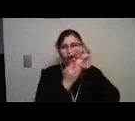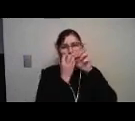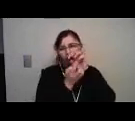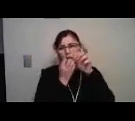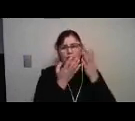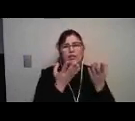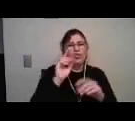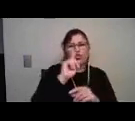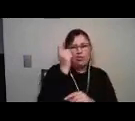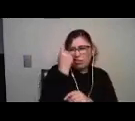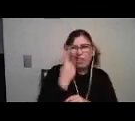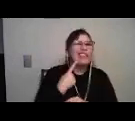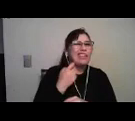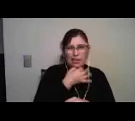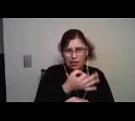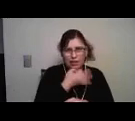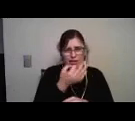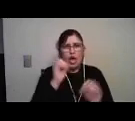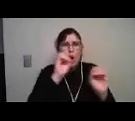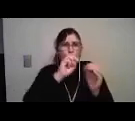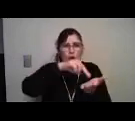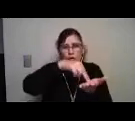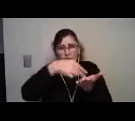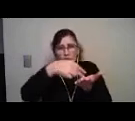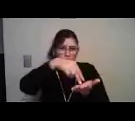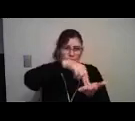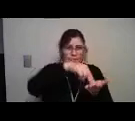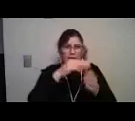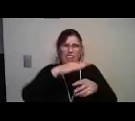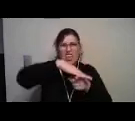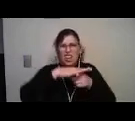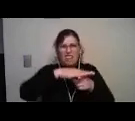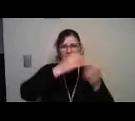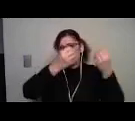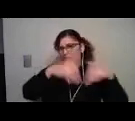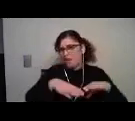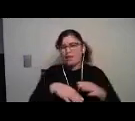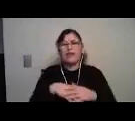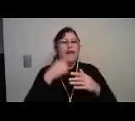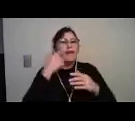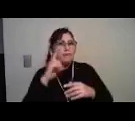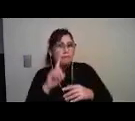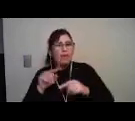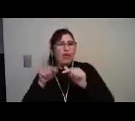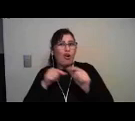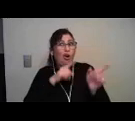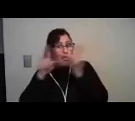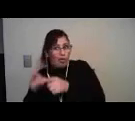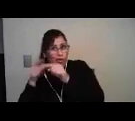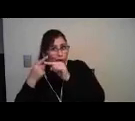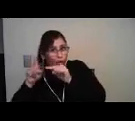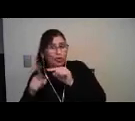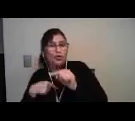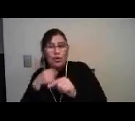suelo, que tenga dificultad del equilibrio, ¿ya? Pero estos síntomas que yo les estoy contando de caídas frecuentes, problemas de marcha, coordinación,